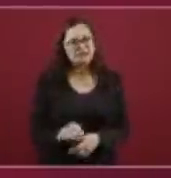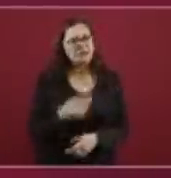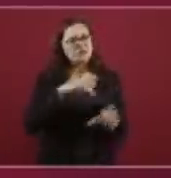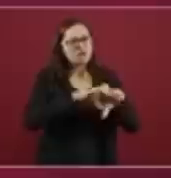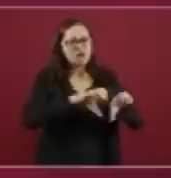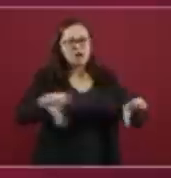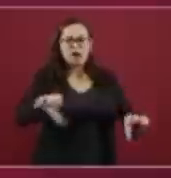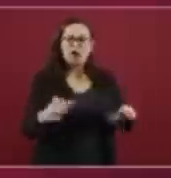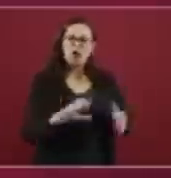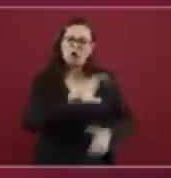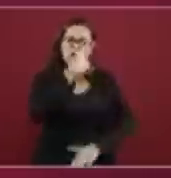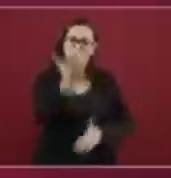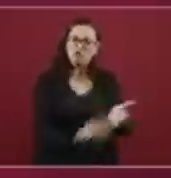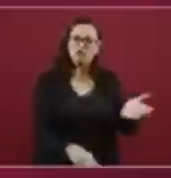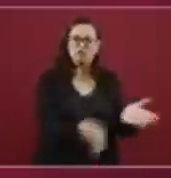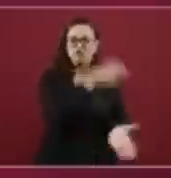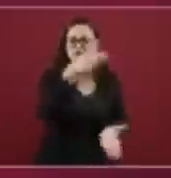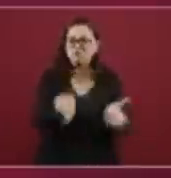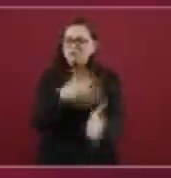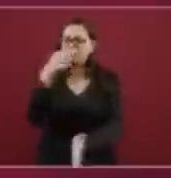Y la empresa que recibe el contrato,